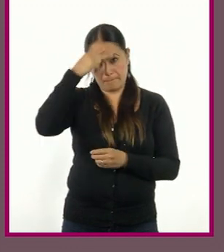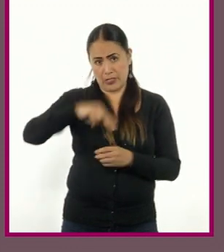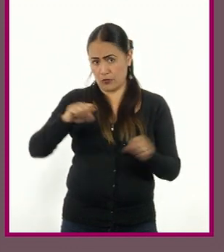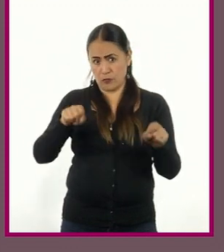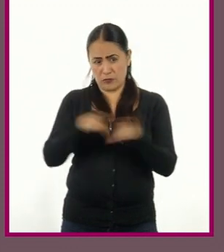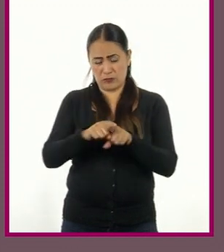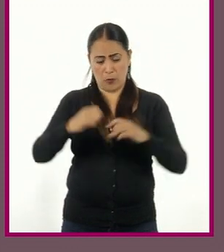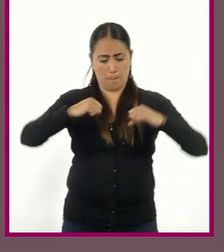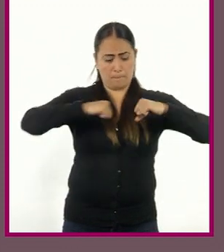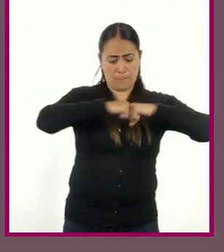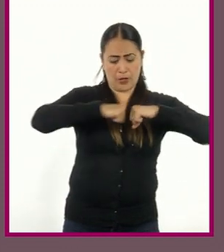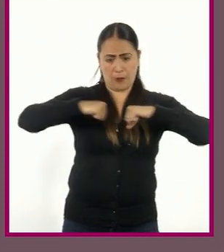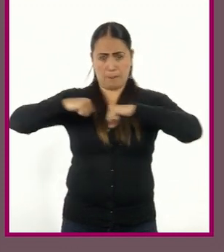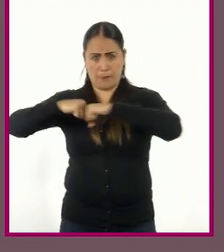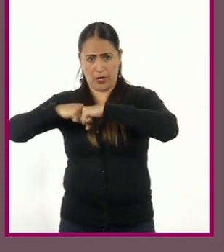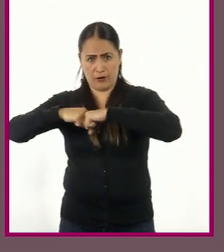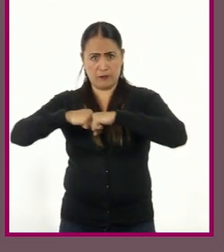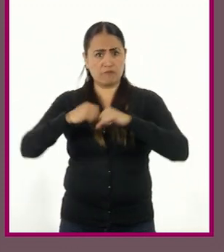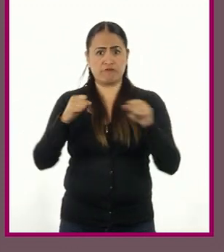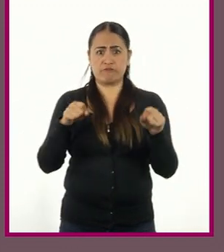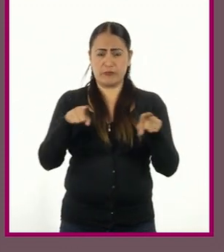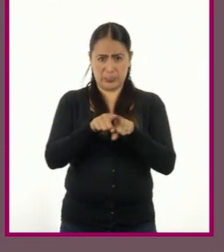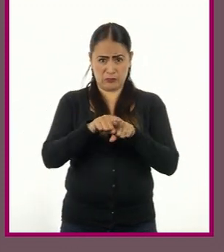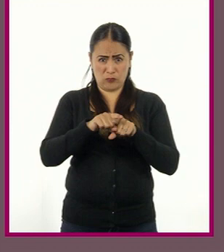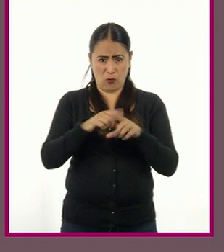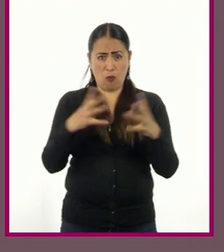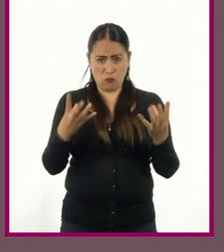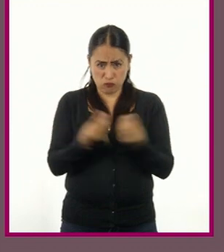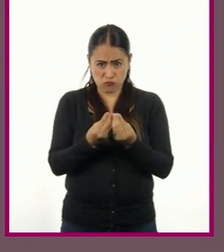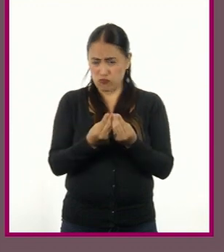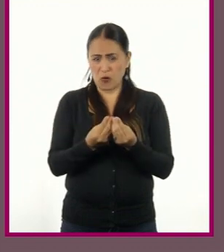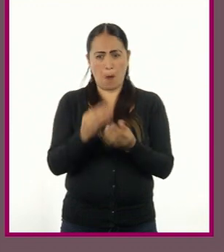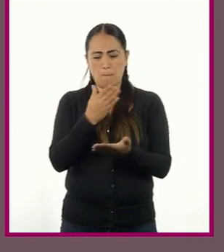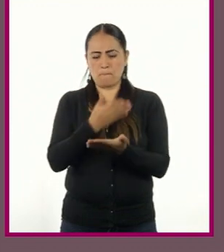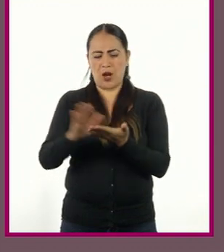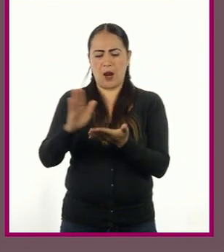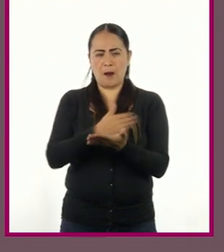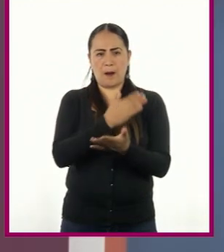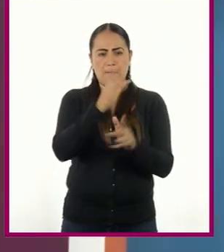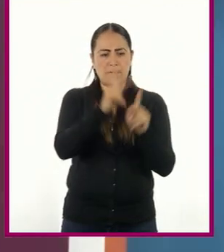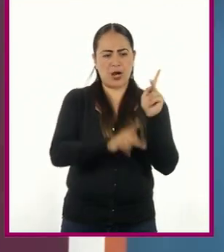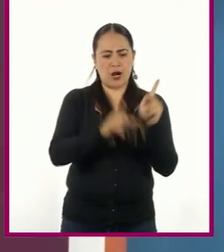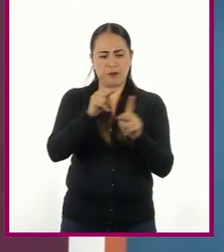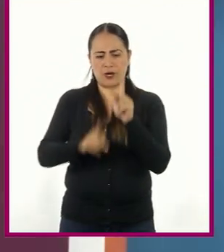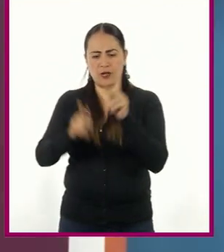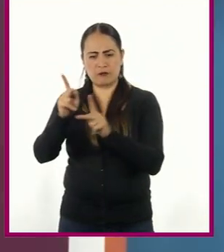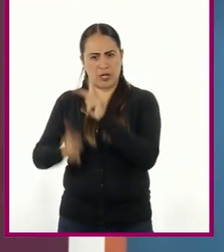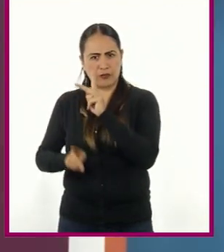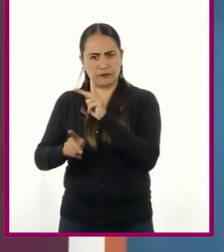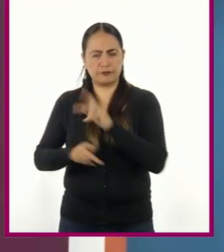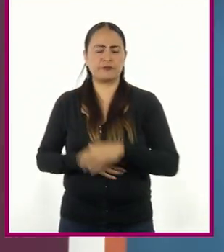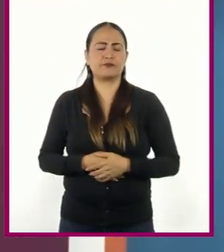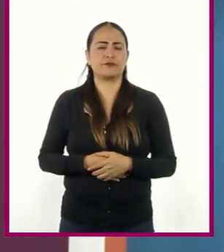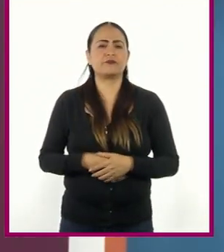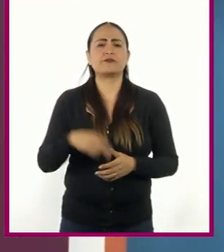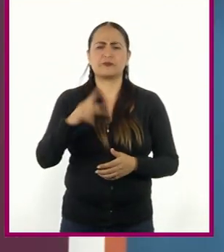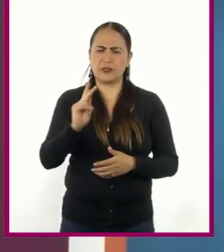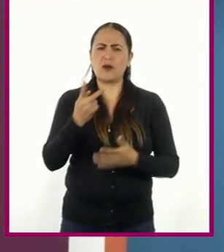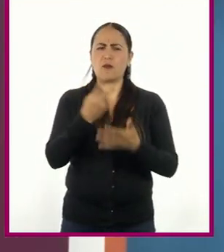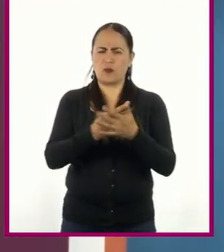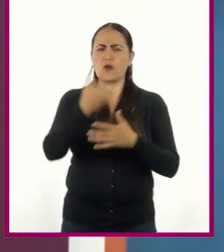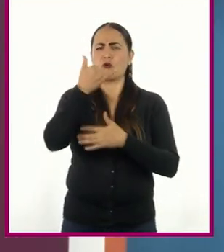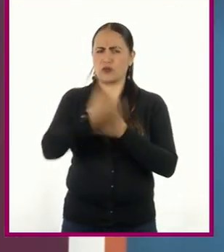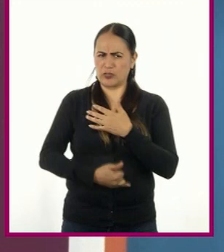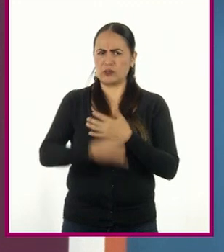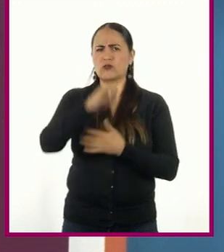las divisiones internas fragmentaron esta entidad política en varios países. Pese a esto, existieron algunos proyectos,